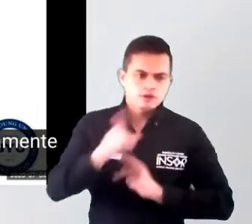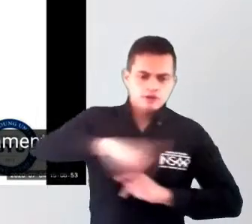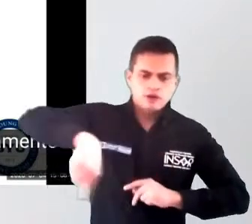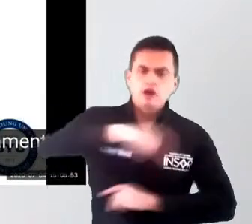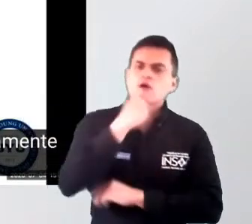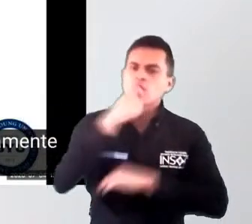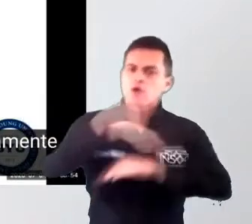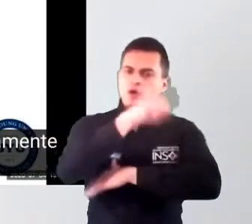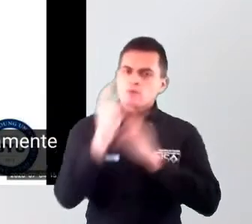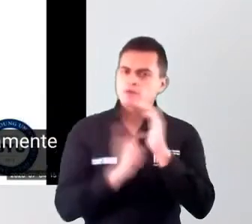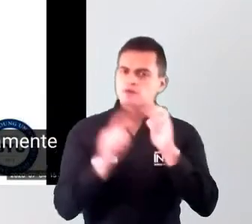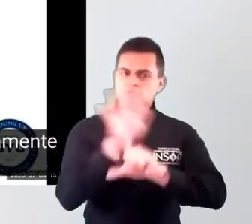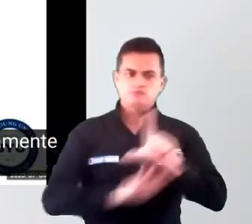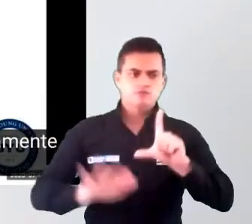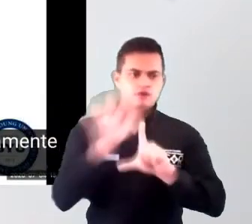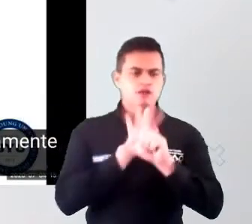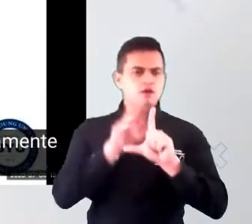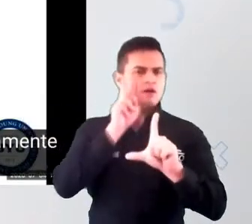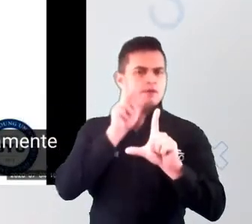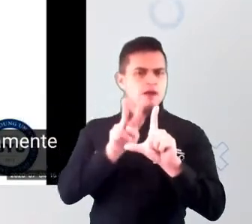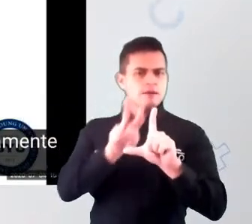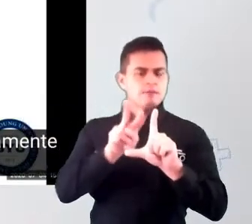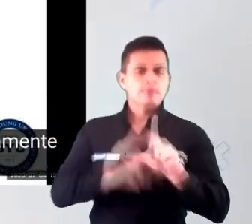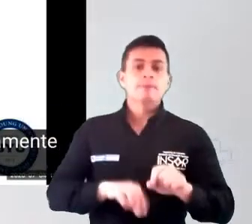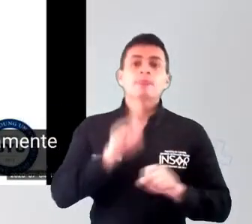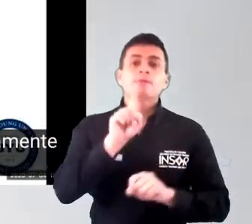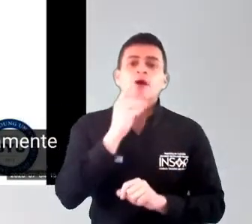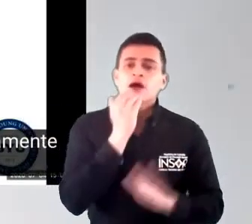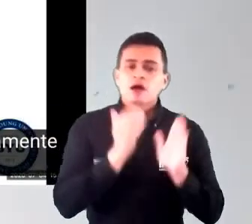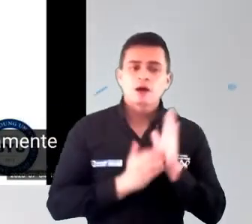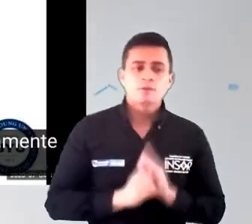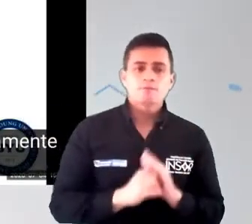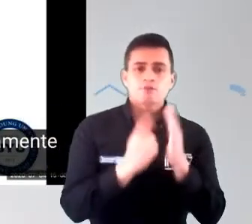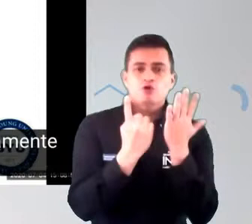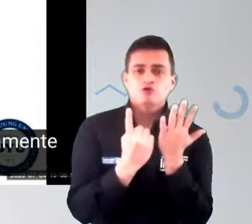minutos, los estudiantes